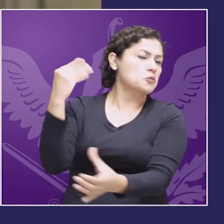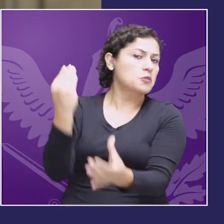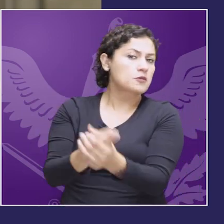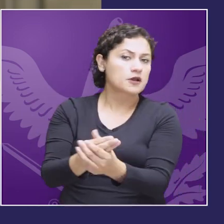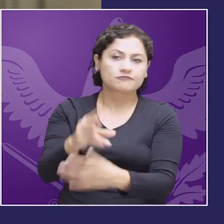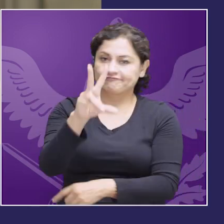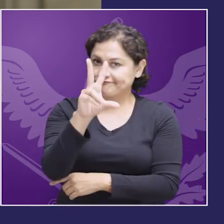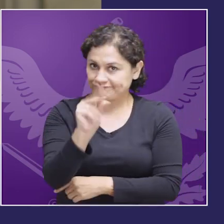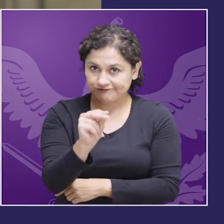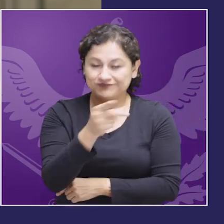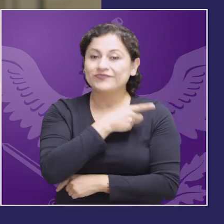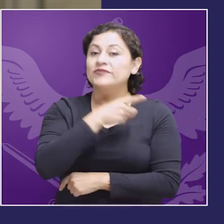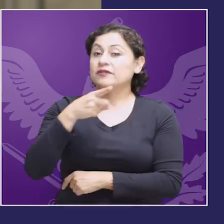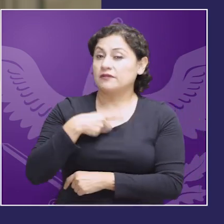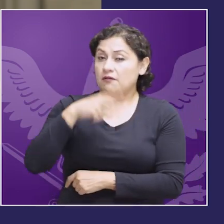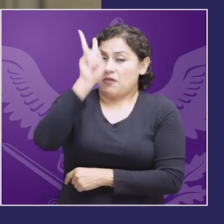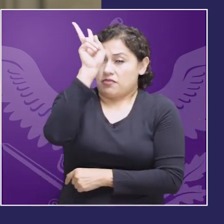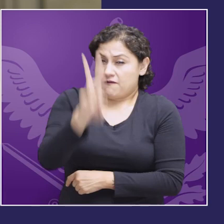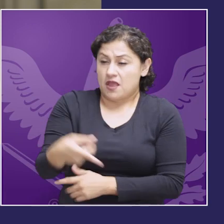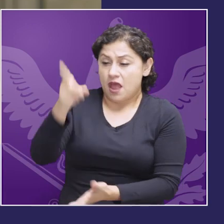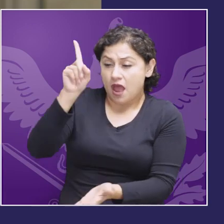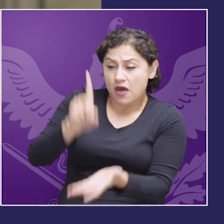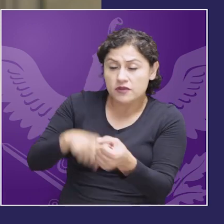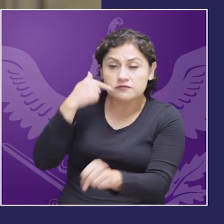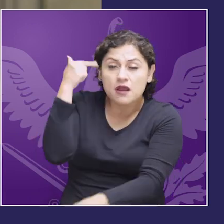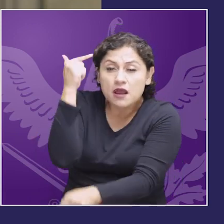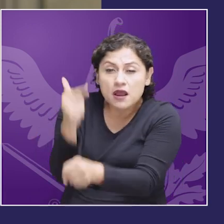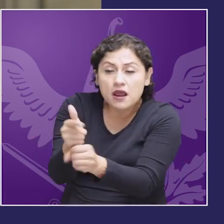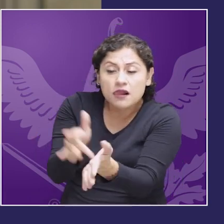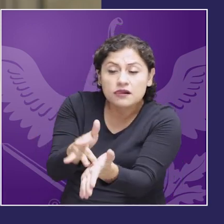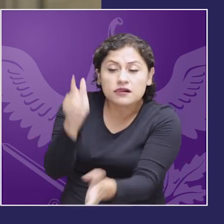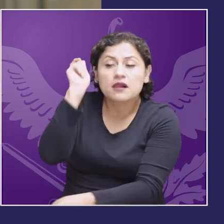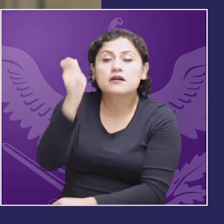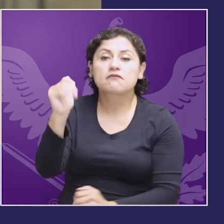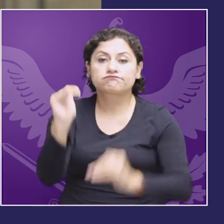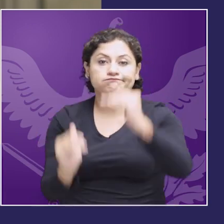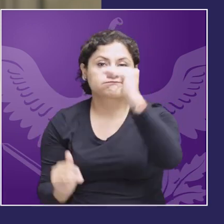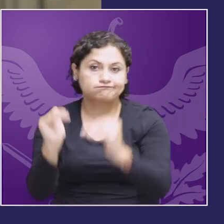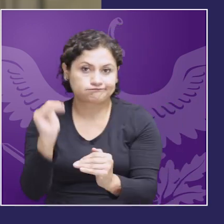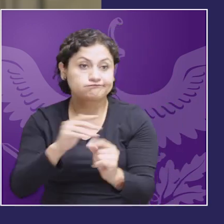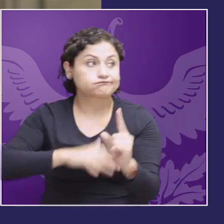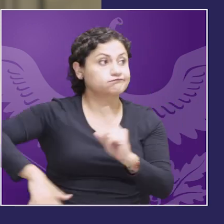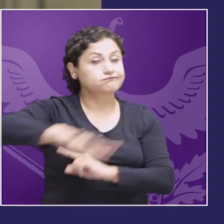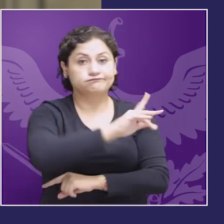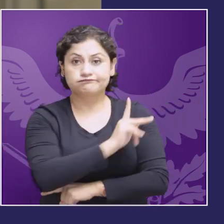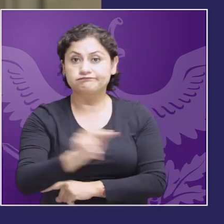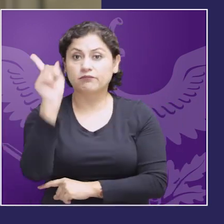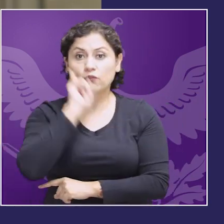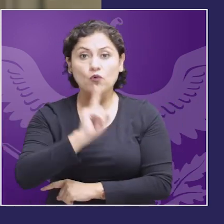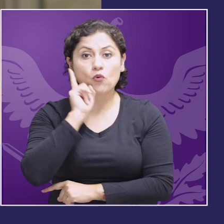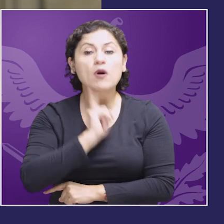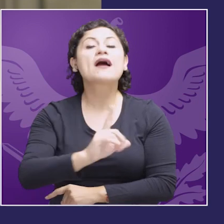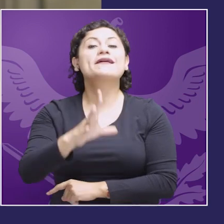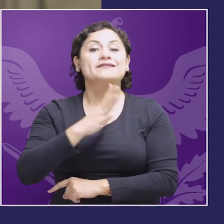como un fenómeno ligado a las desigualdades estructurales en que las mujeres se encuentran inmersas, y que entonces las